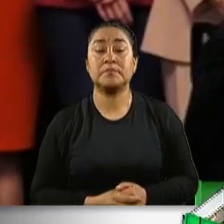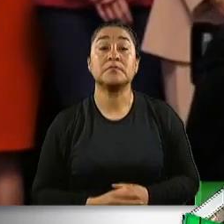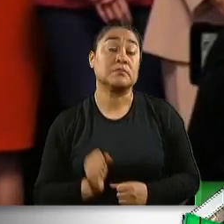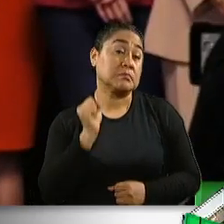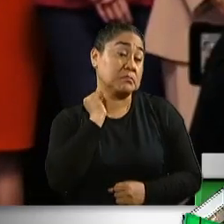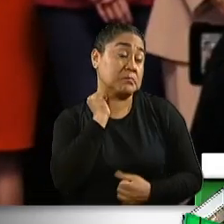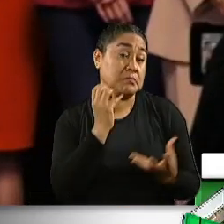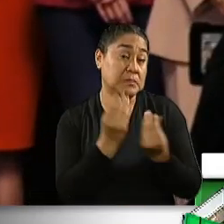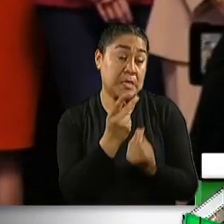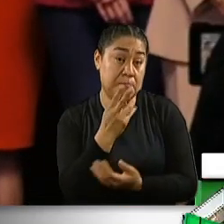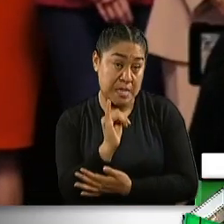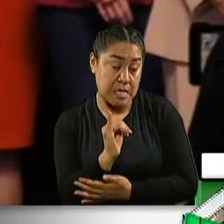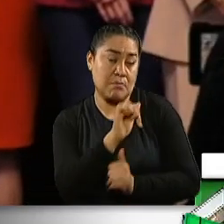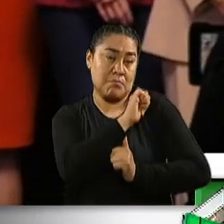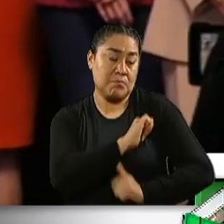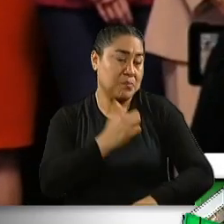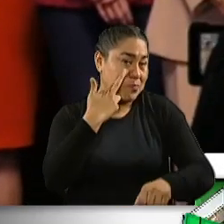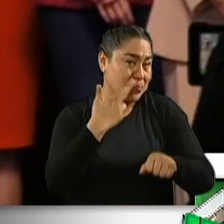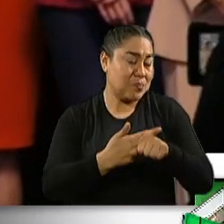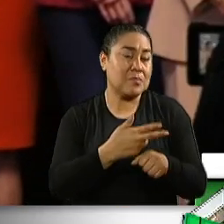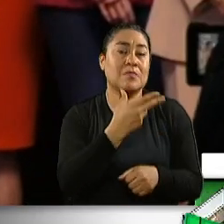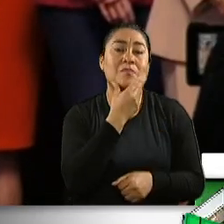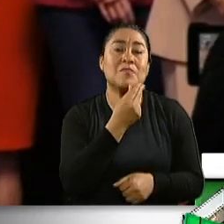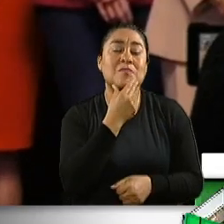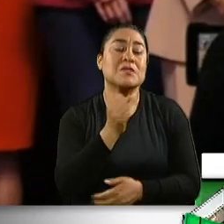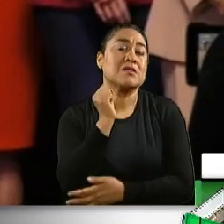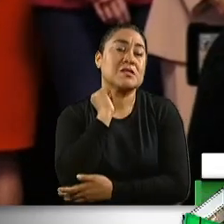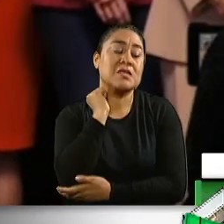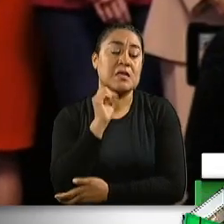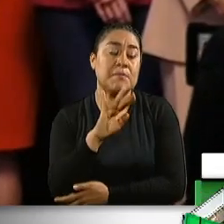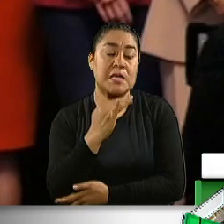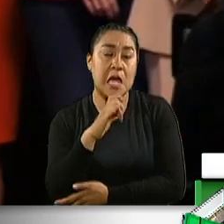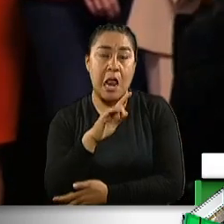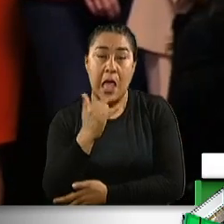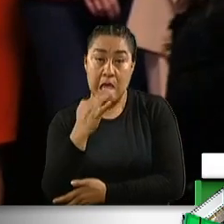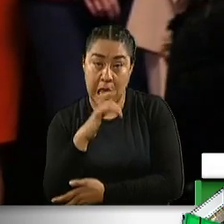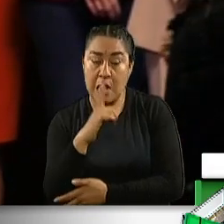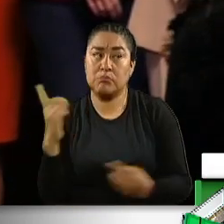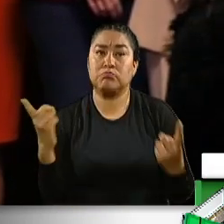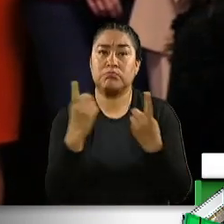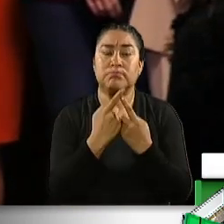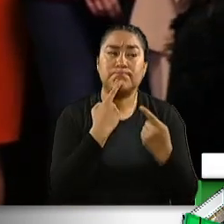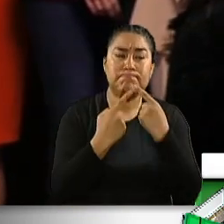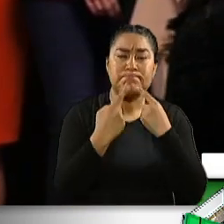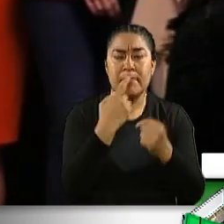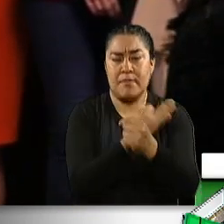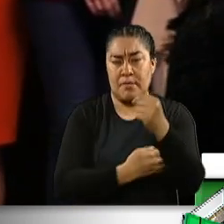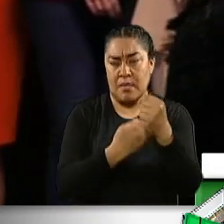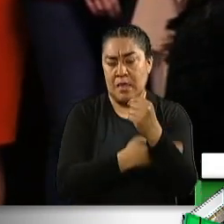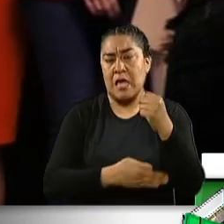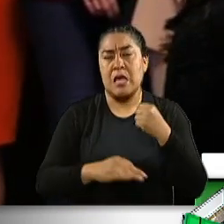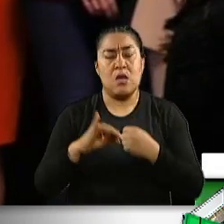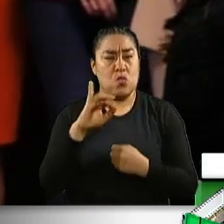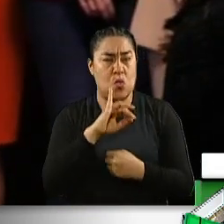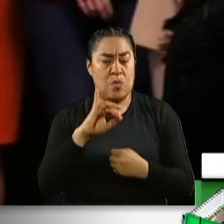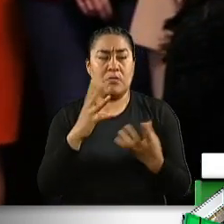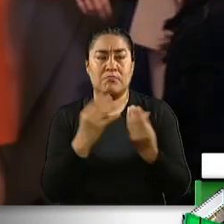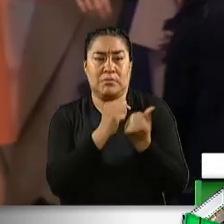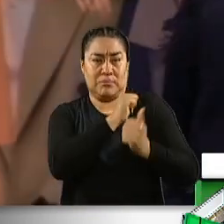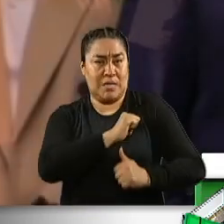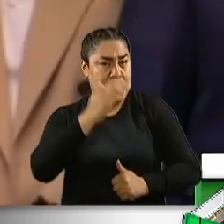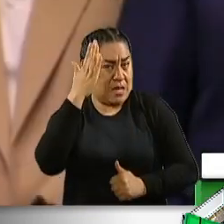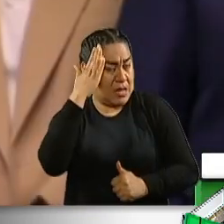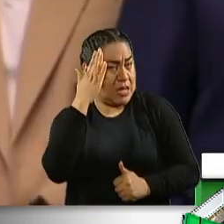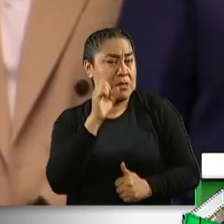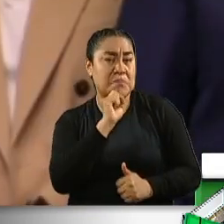Senadores del PRI, encabezados por su coordinador, el senador Miguel Ángel Osorio Chong, sostuvieron una reunión la tarde de este jueves con el líder nacional de su